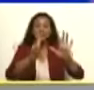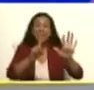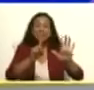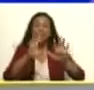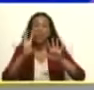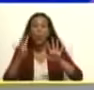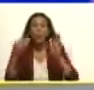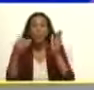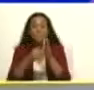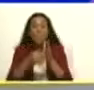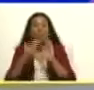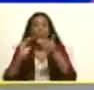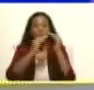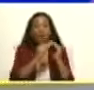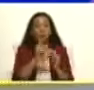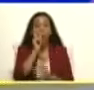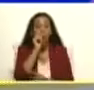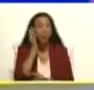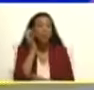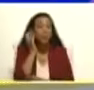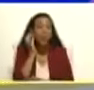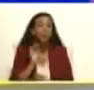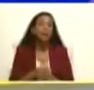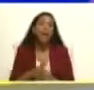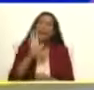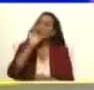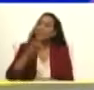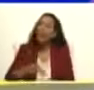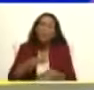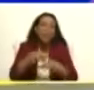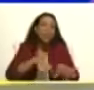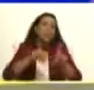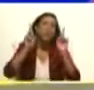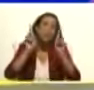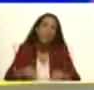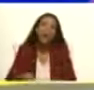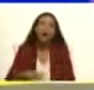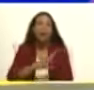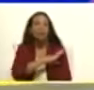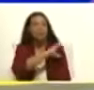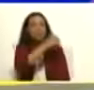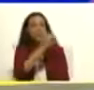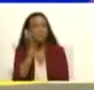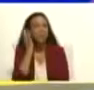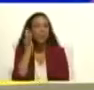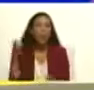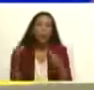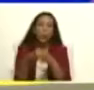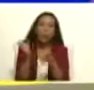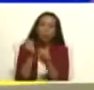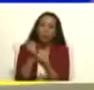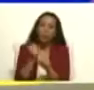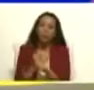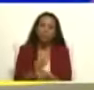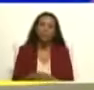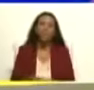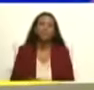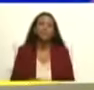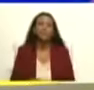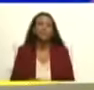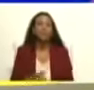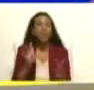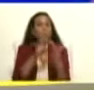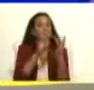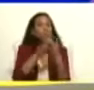269.069 comunidades, con un jefe o jefa, casi siempre jefa, con su equipo de trabajo. El